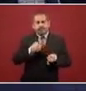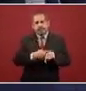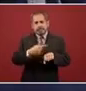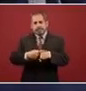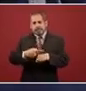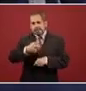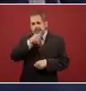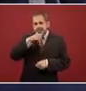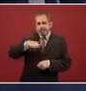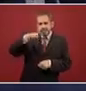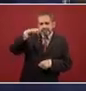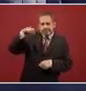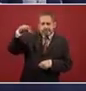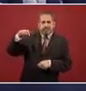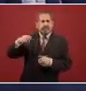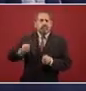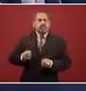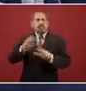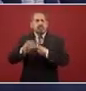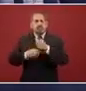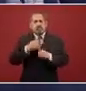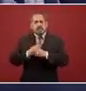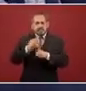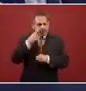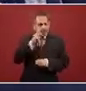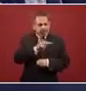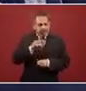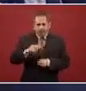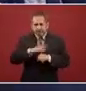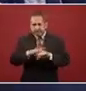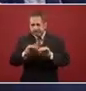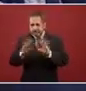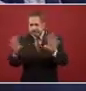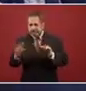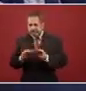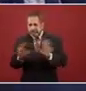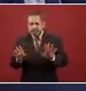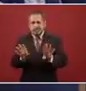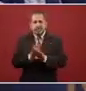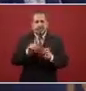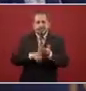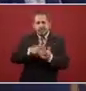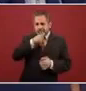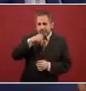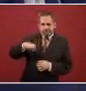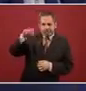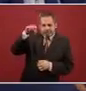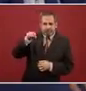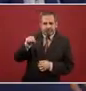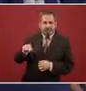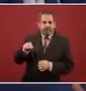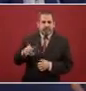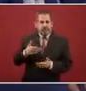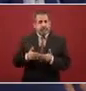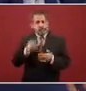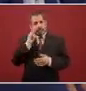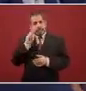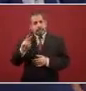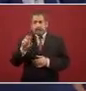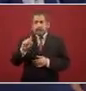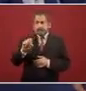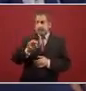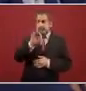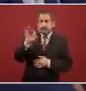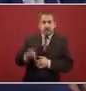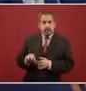de ir teniendo claridad sobre la afectación, sobre todo el tema de los adultos mayores, y ahora que veo que el 60%